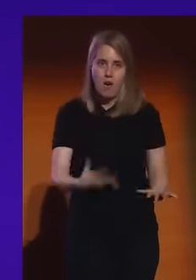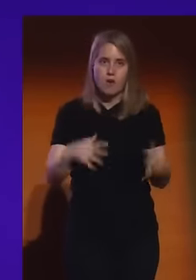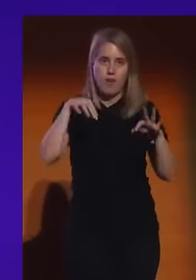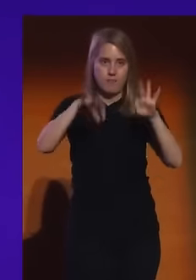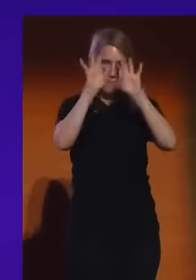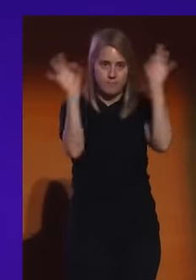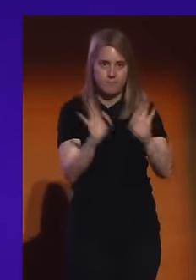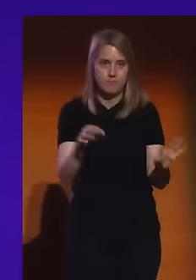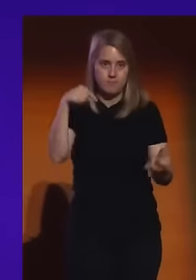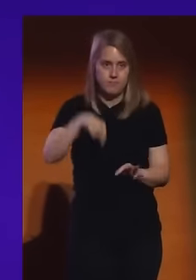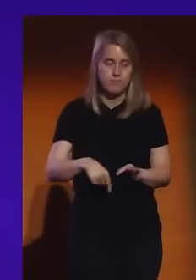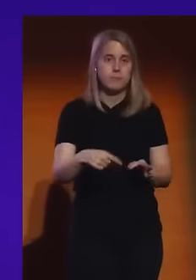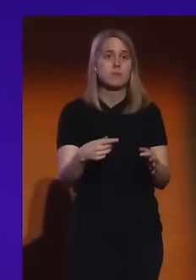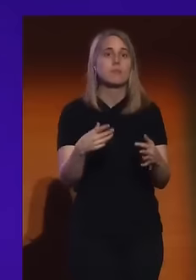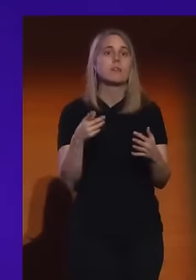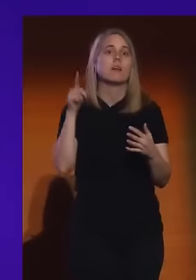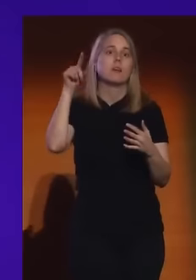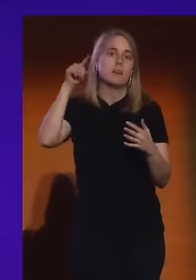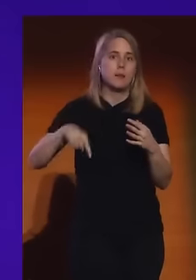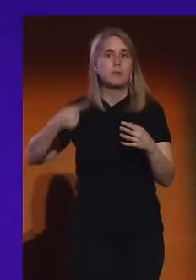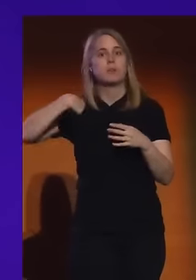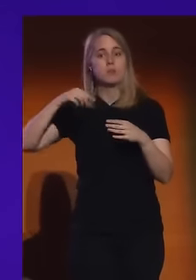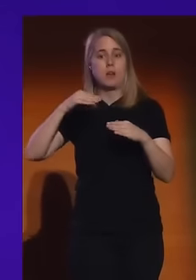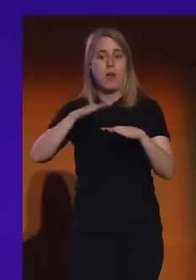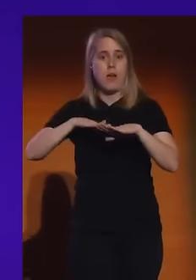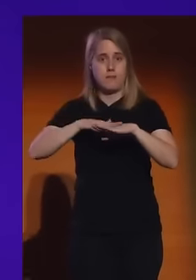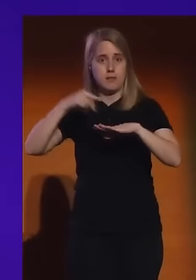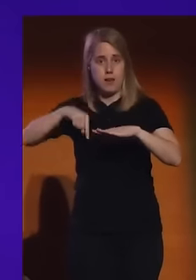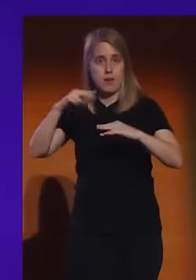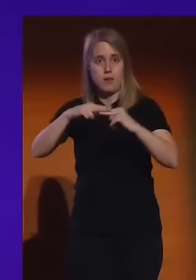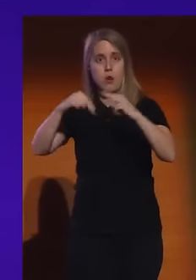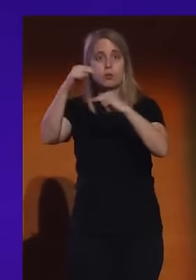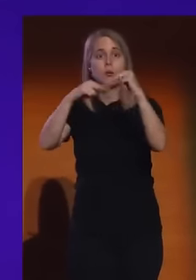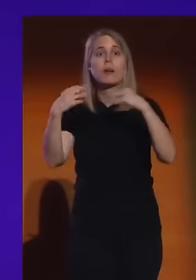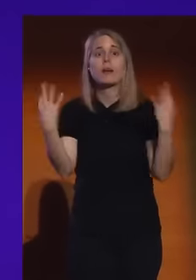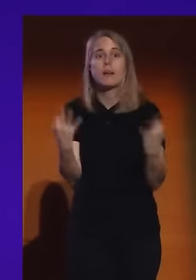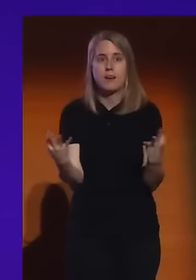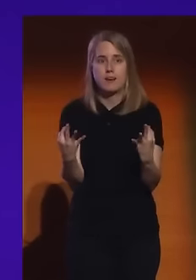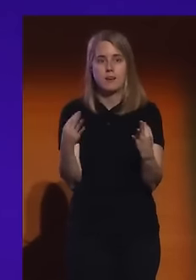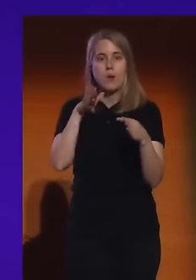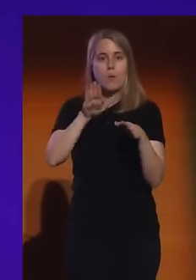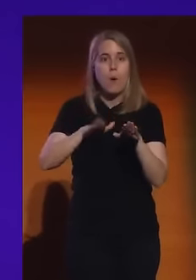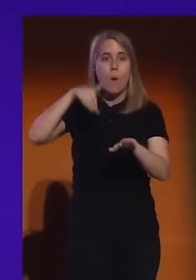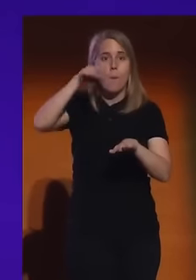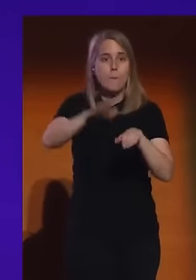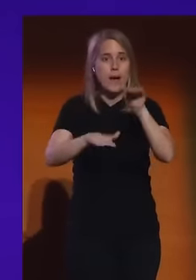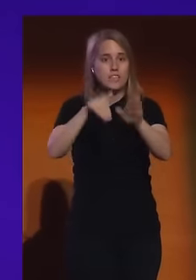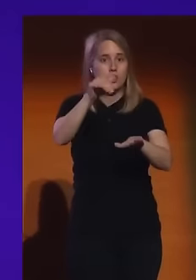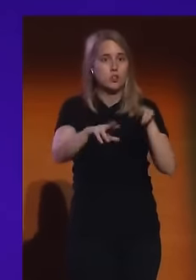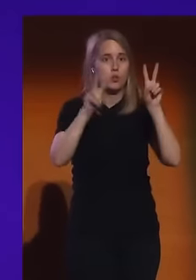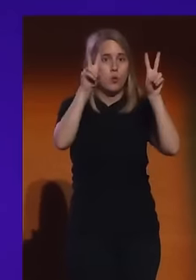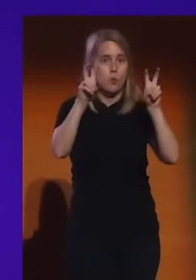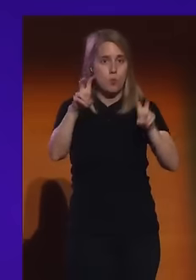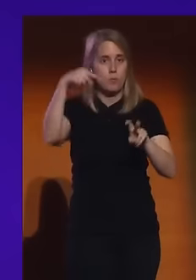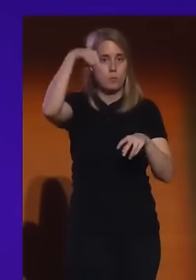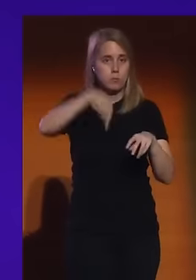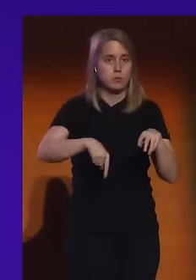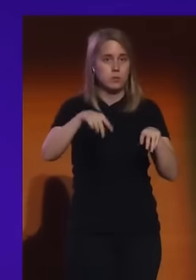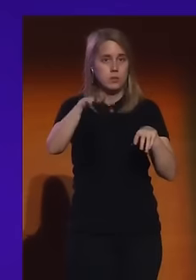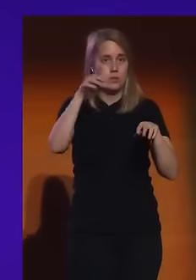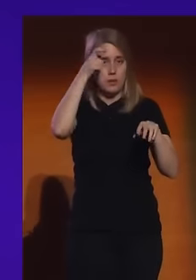herrian eta horti erao dugu dudar gabe urrats berriak herri